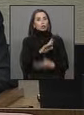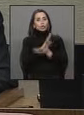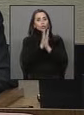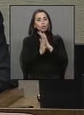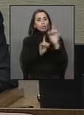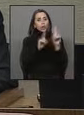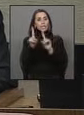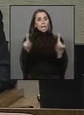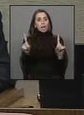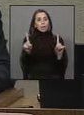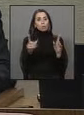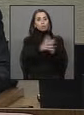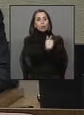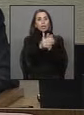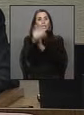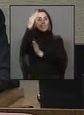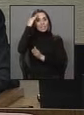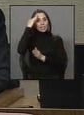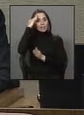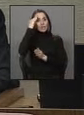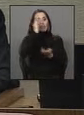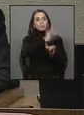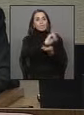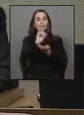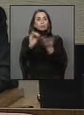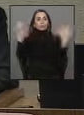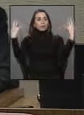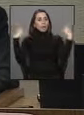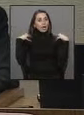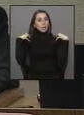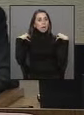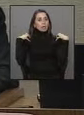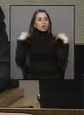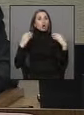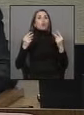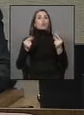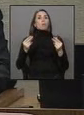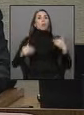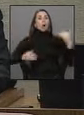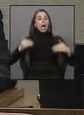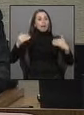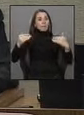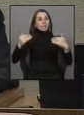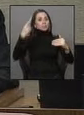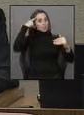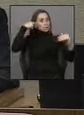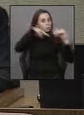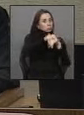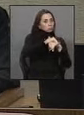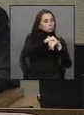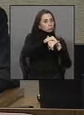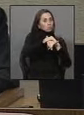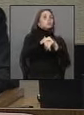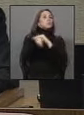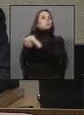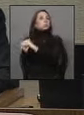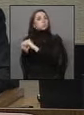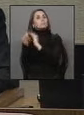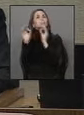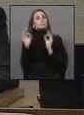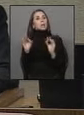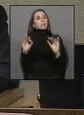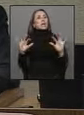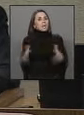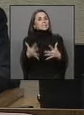y cada uno de los líderes de las instituciones relacionadas con sus procesos de avances se involucran personalmente para maximizar los